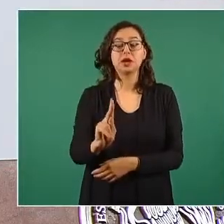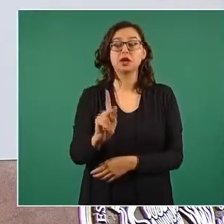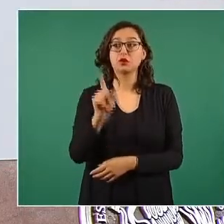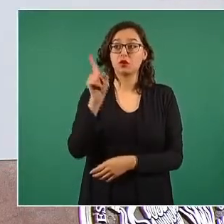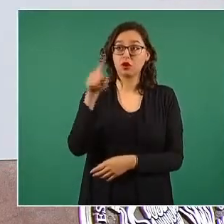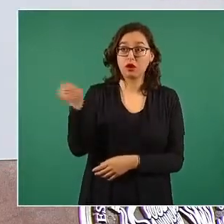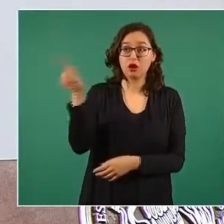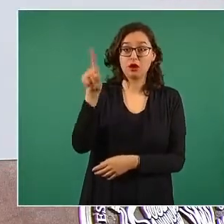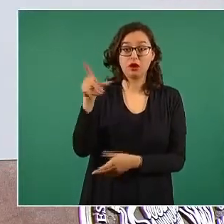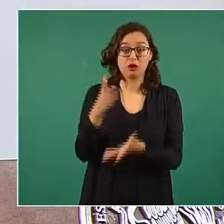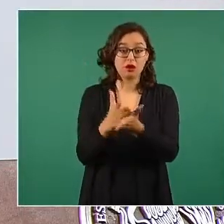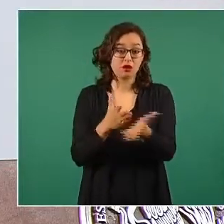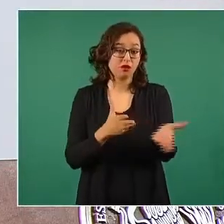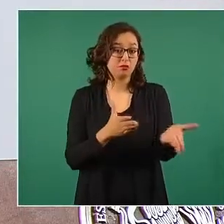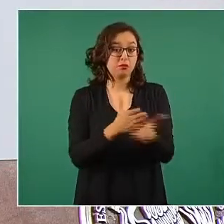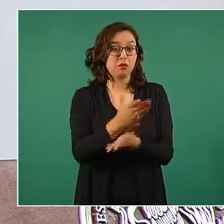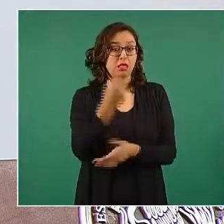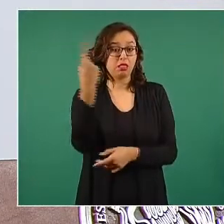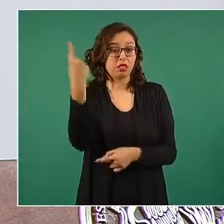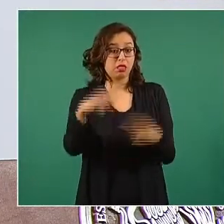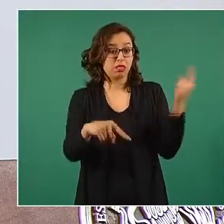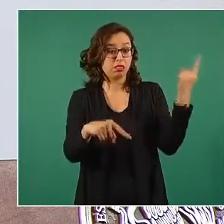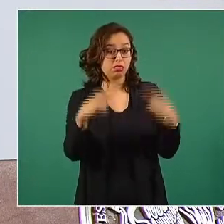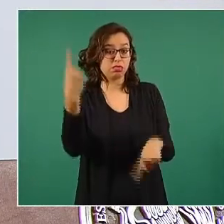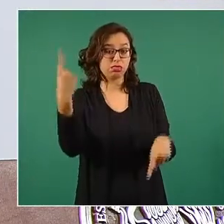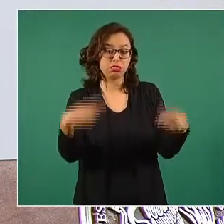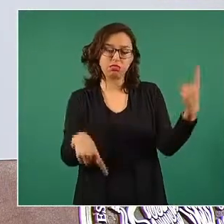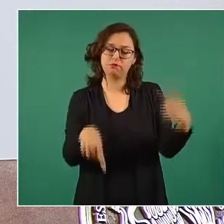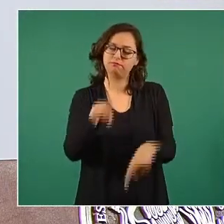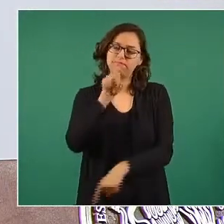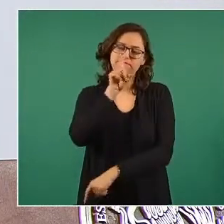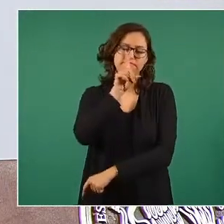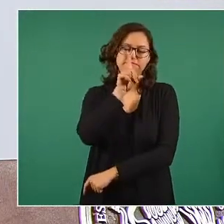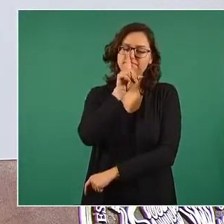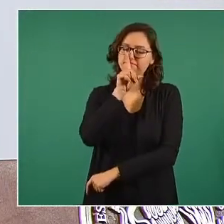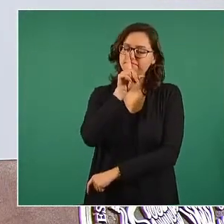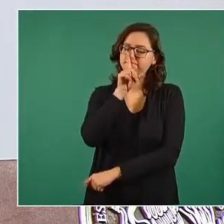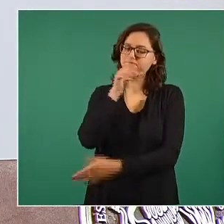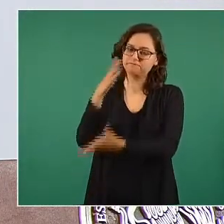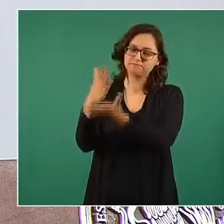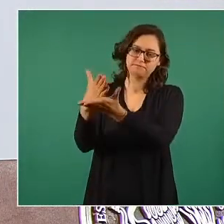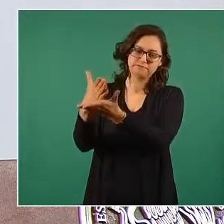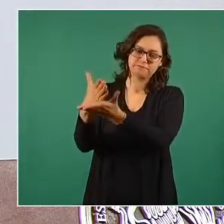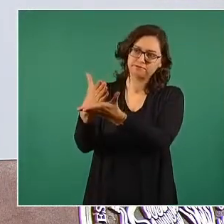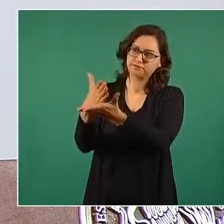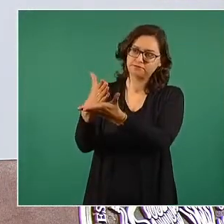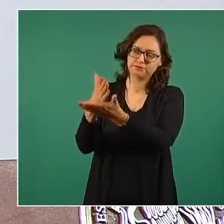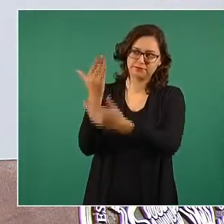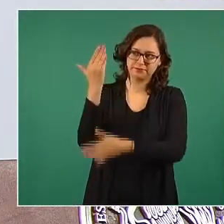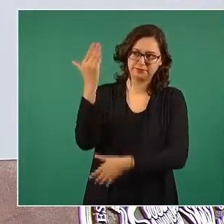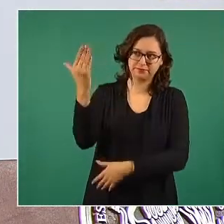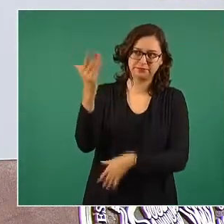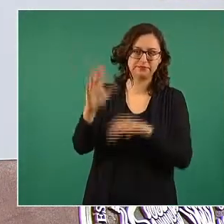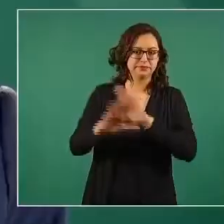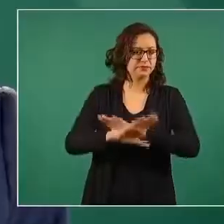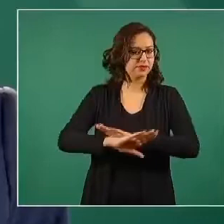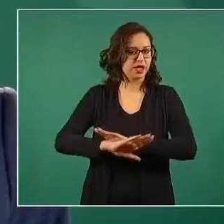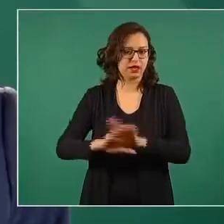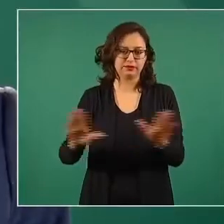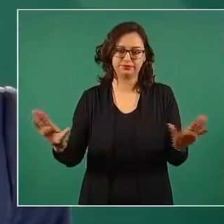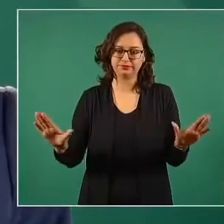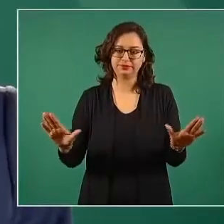son ellos los que dictan la agenda del gobierno de México.